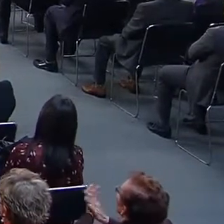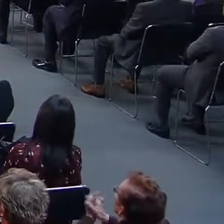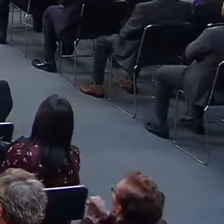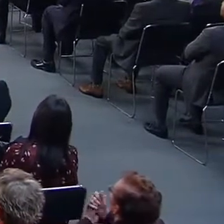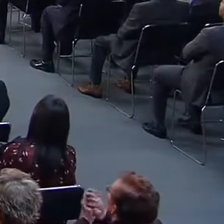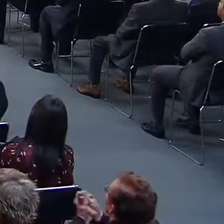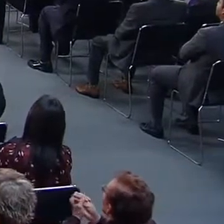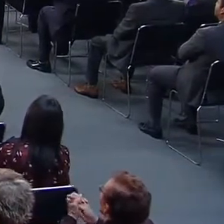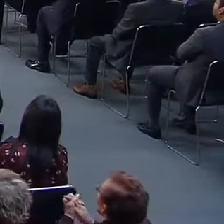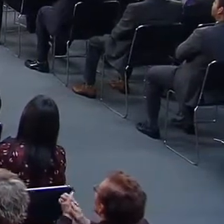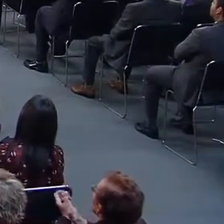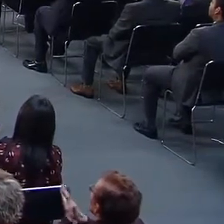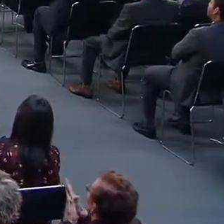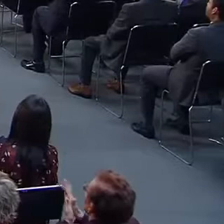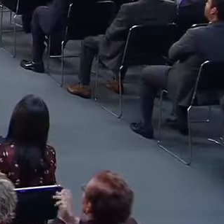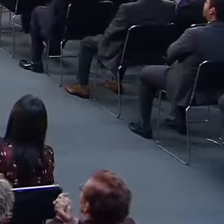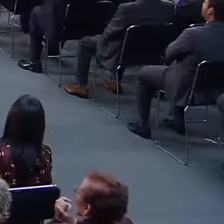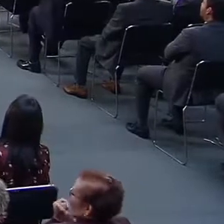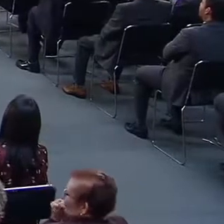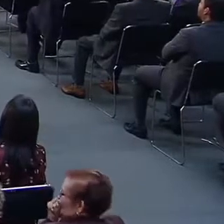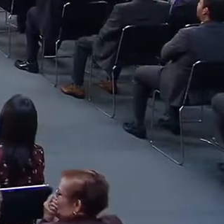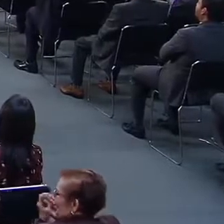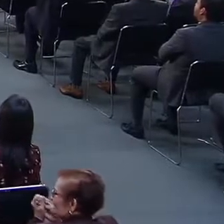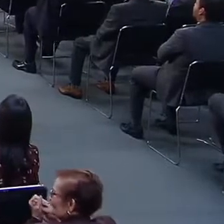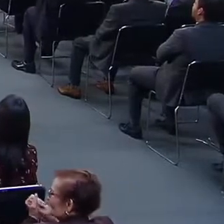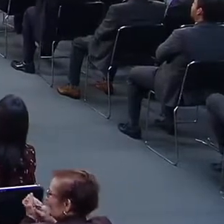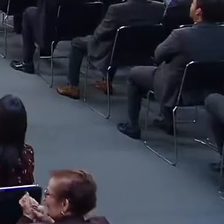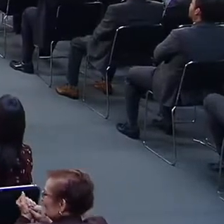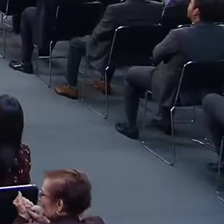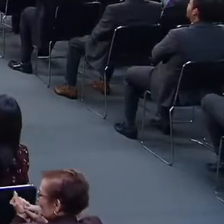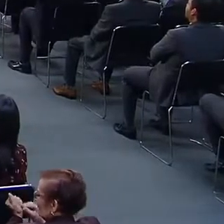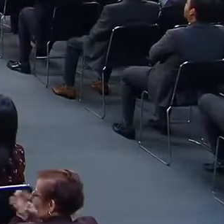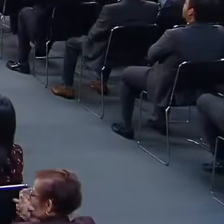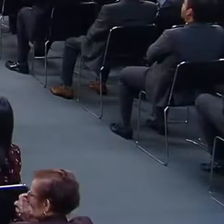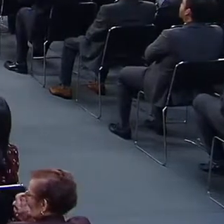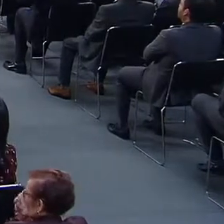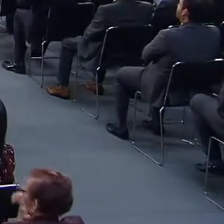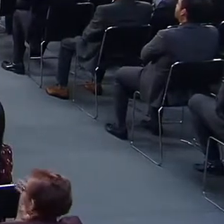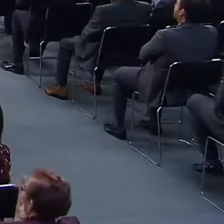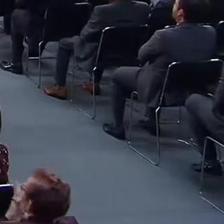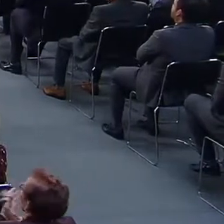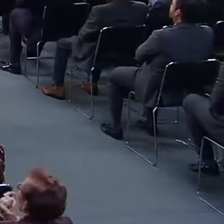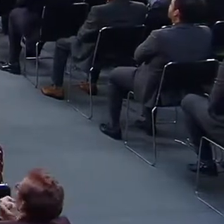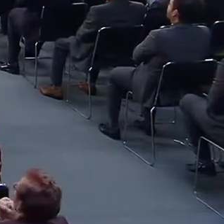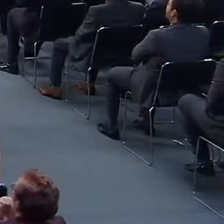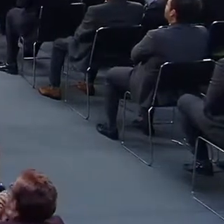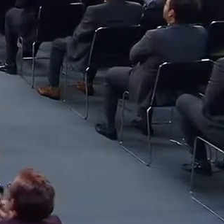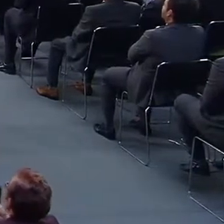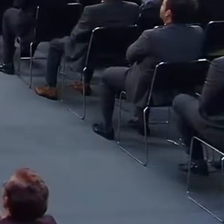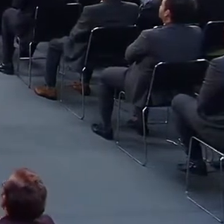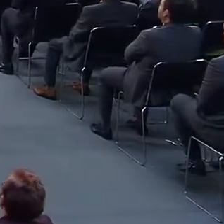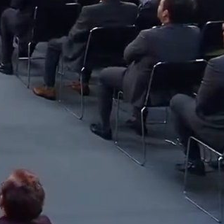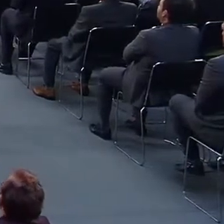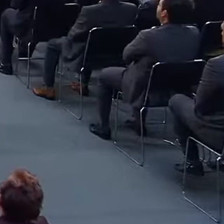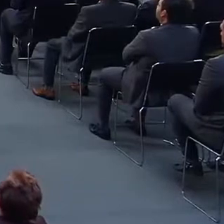porque nuestro presidente ha sabido cumplirle al pueblo de México.